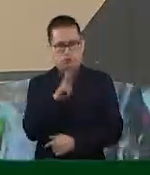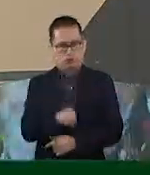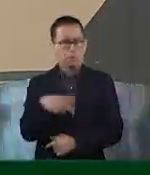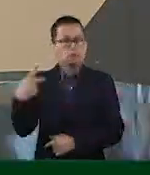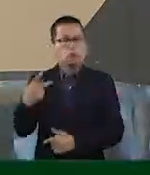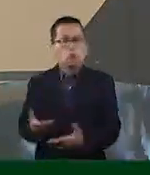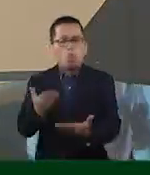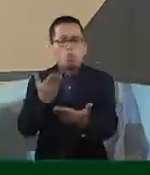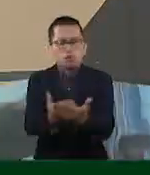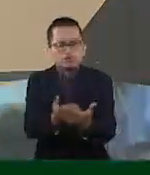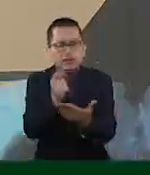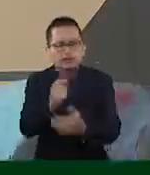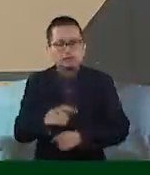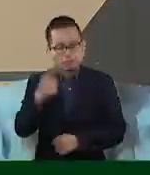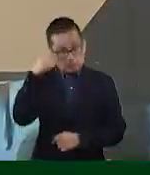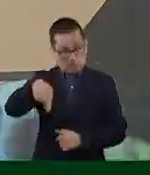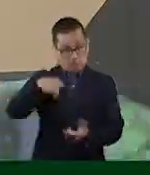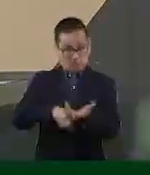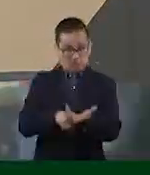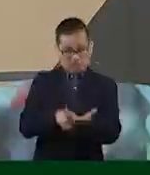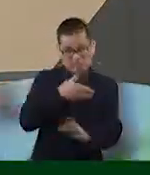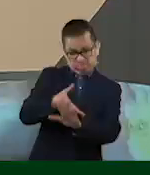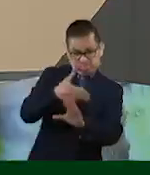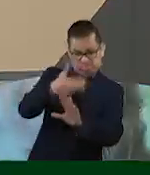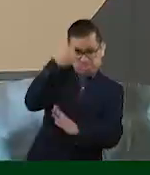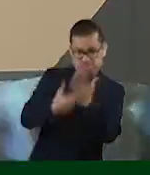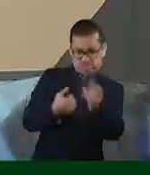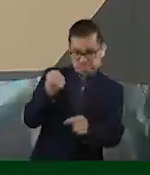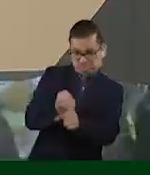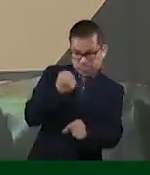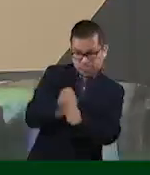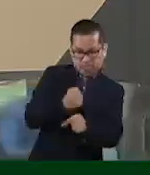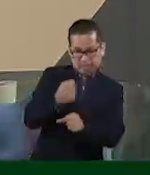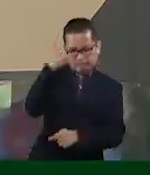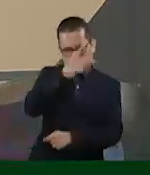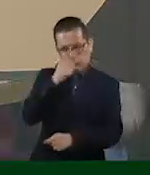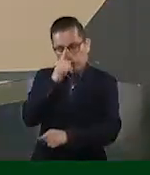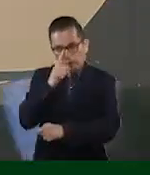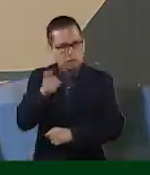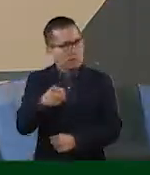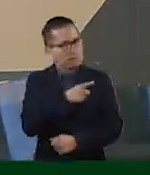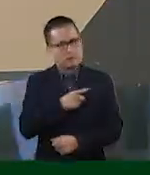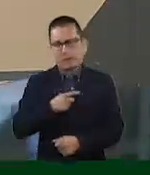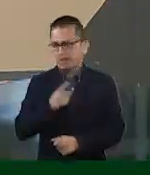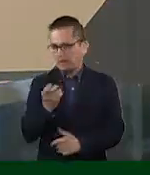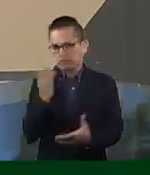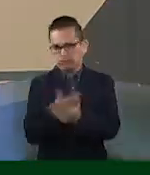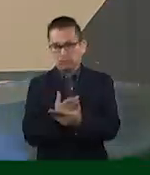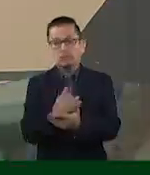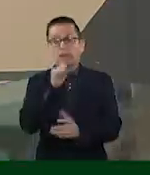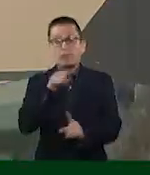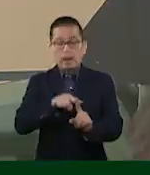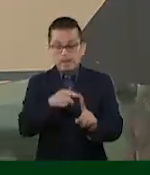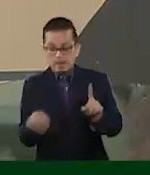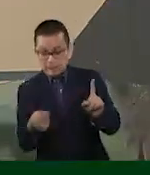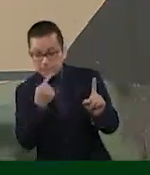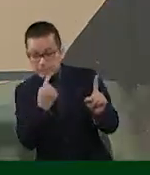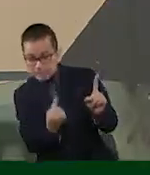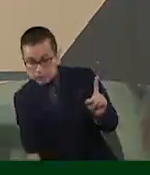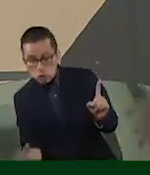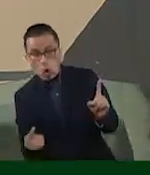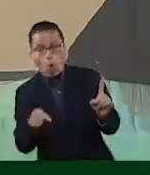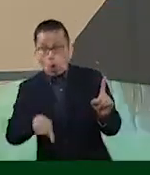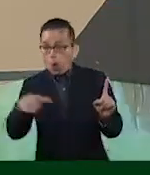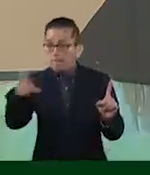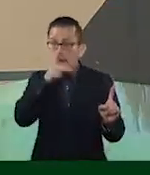erradicar la violencia vicaria y, en este contexto, proteger a infantes de violencia por parte de sus padres o tutores. Así